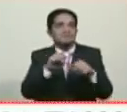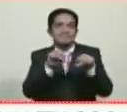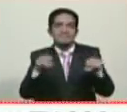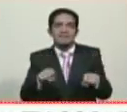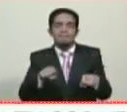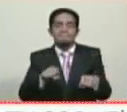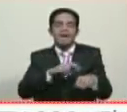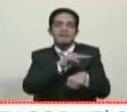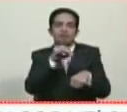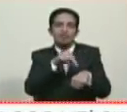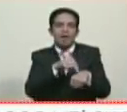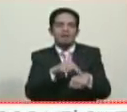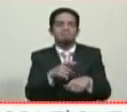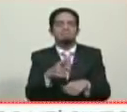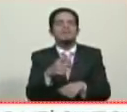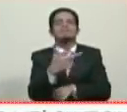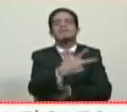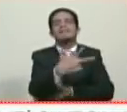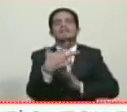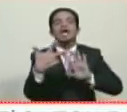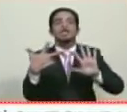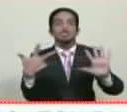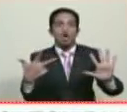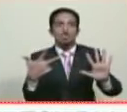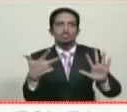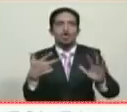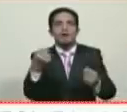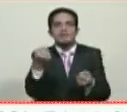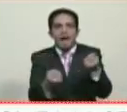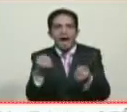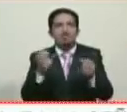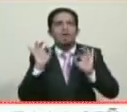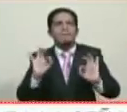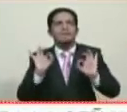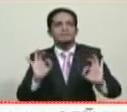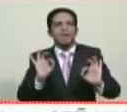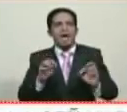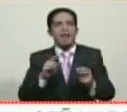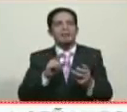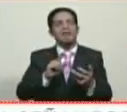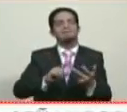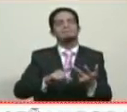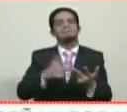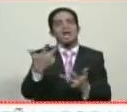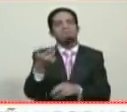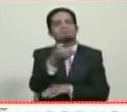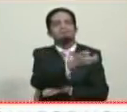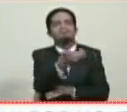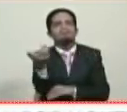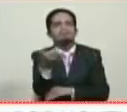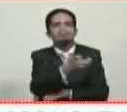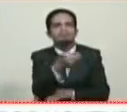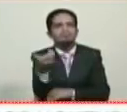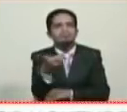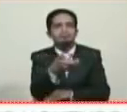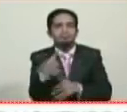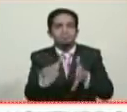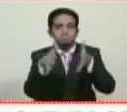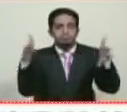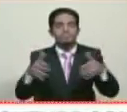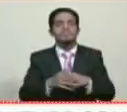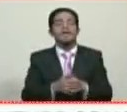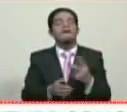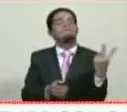Riesgo. 38 vehículos especializados tuvieron que actuar, 3 vehículos de supresión de incendio, 3 camiones de supercisterna,